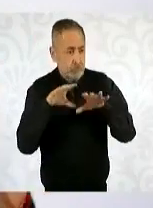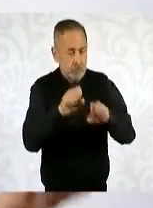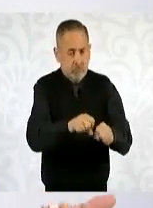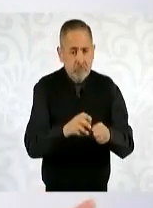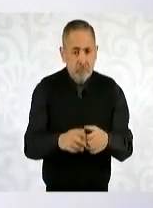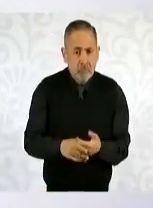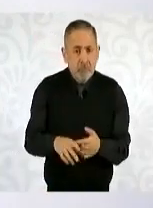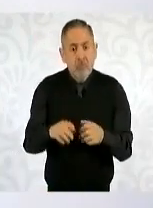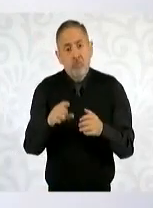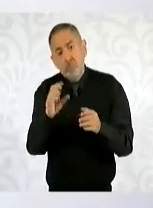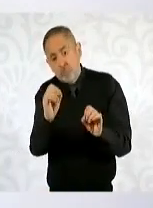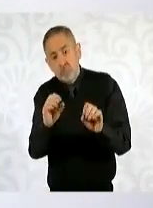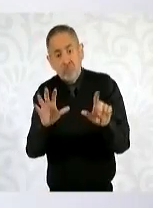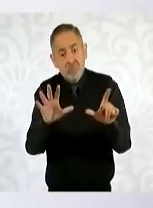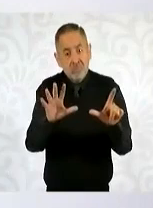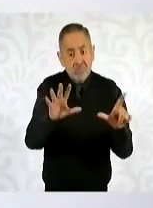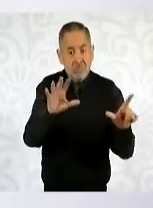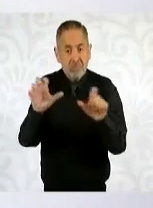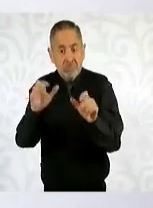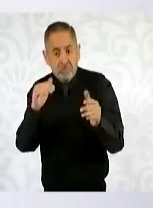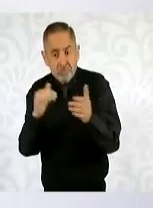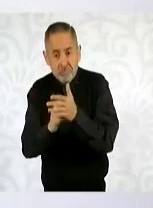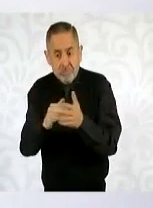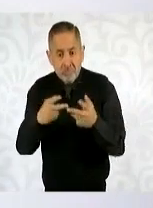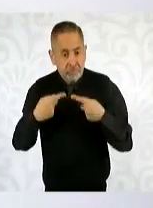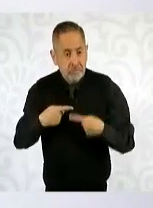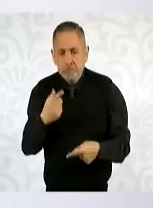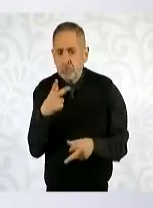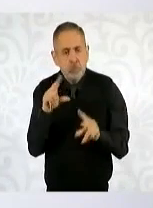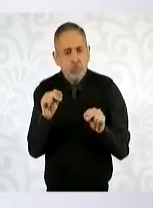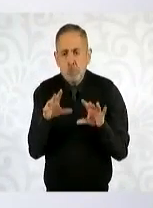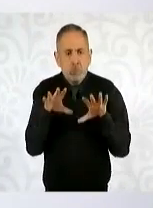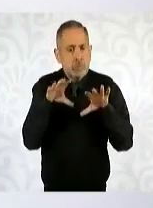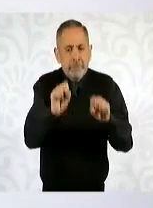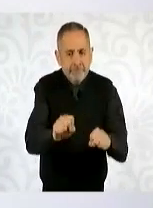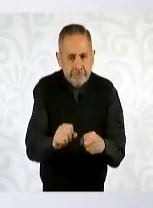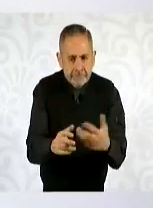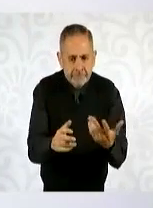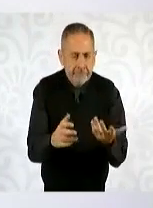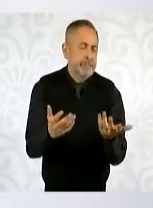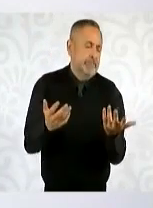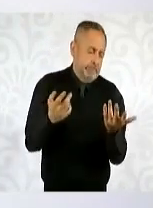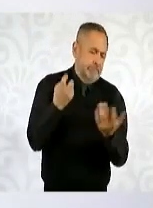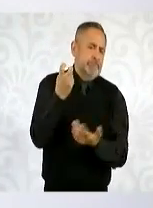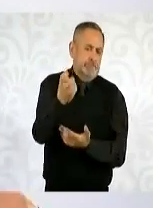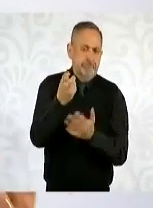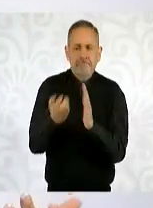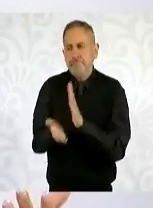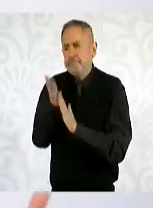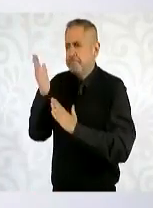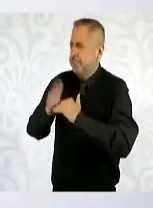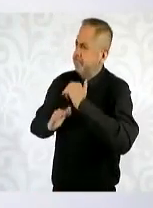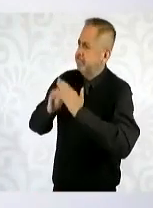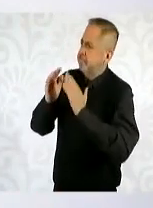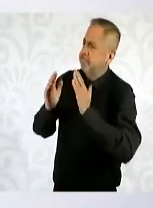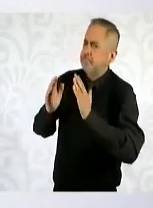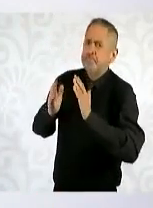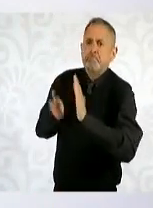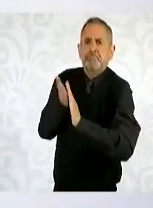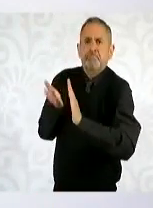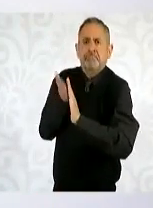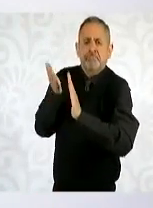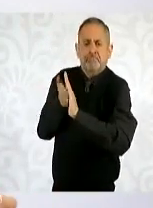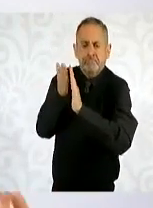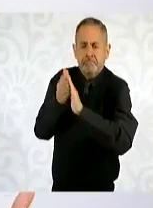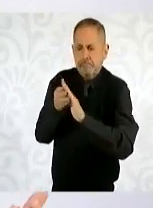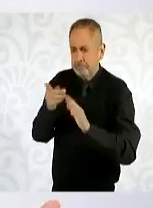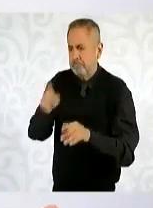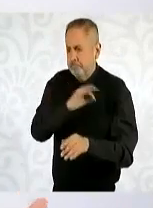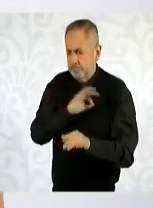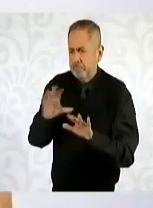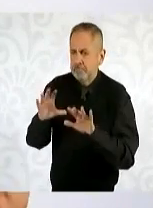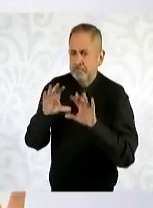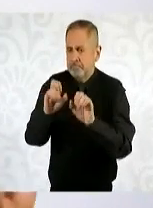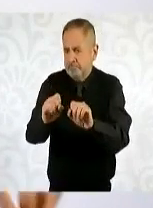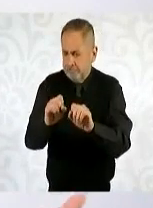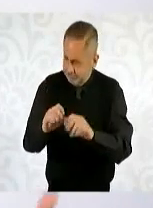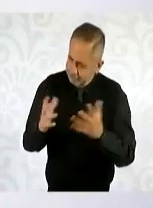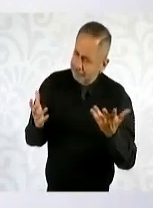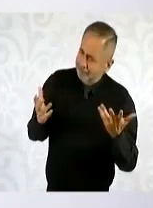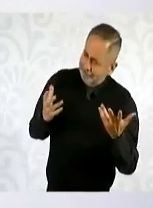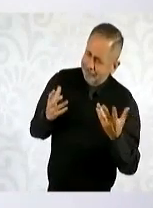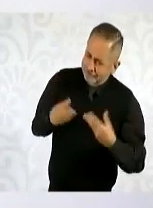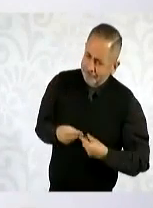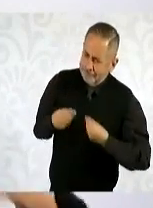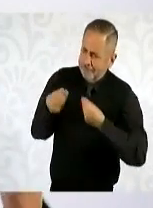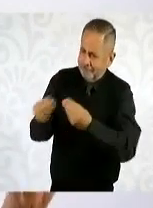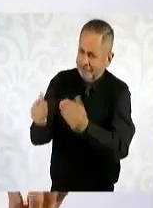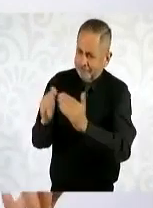de $700,000 para personas de escasos recursos. Eso es lo que queremos, que se vea el acceso a la